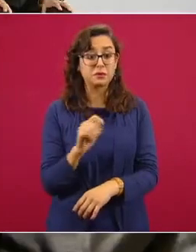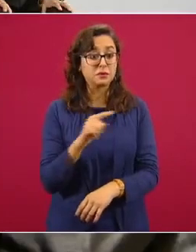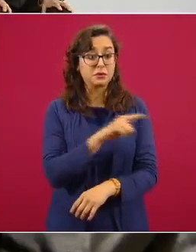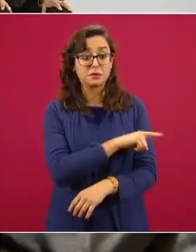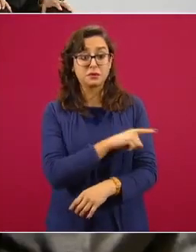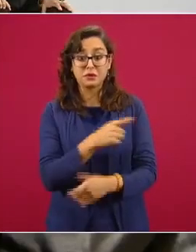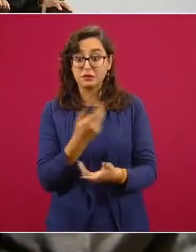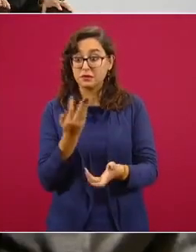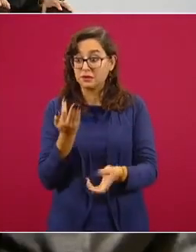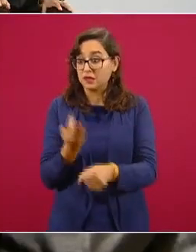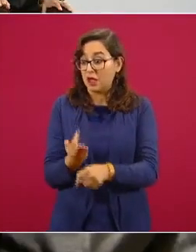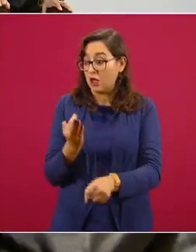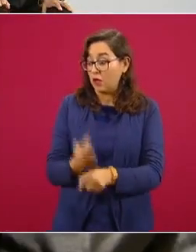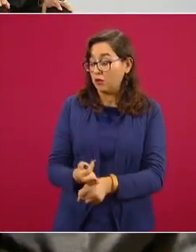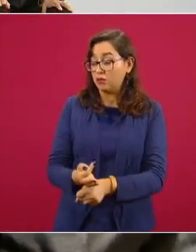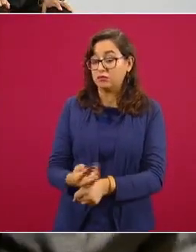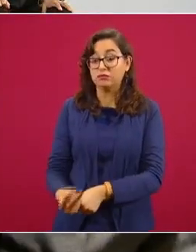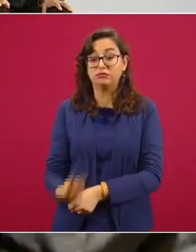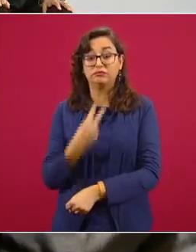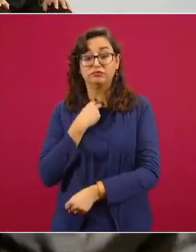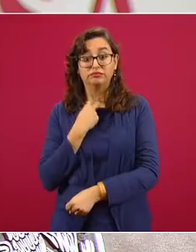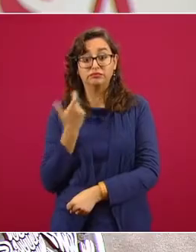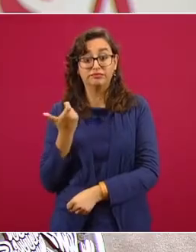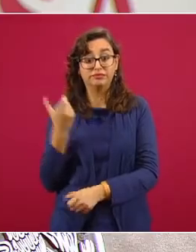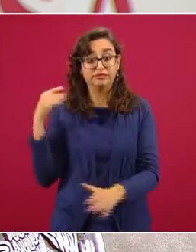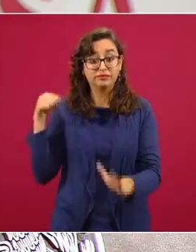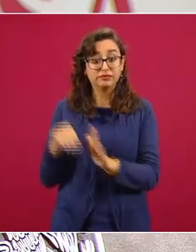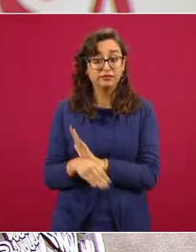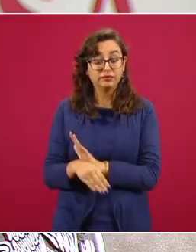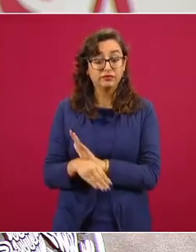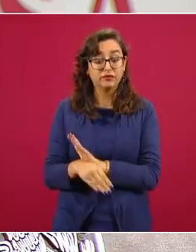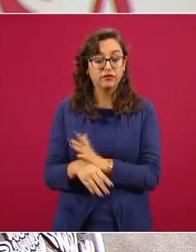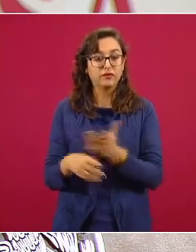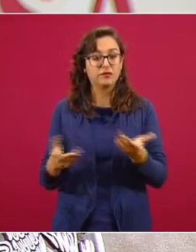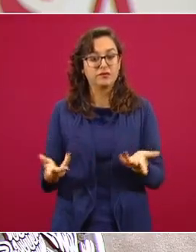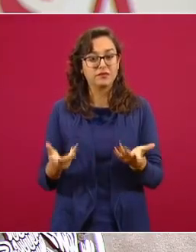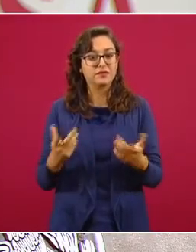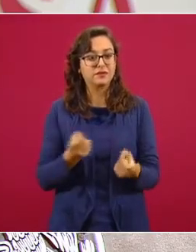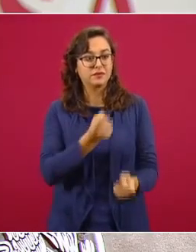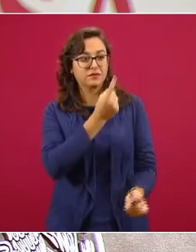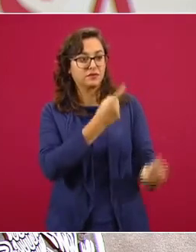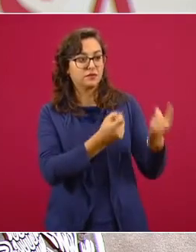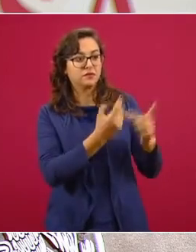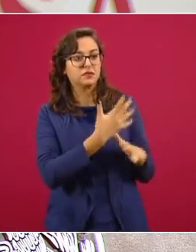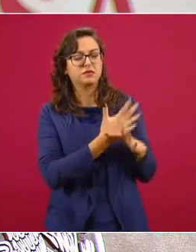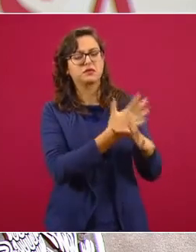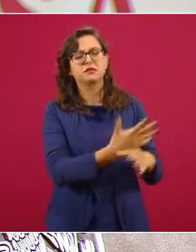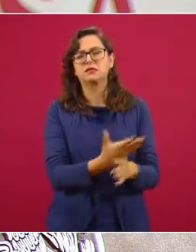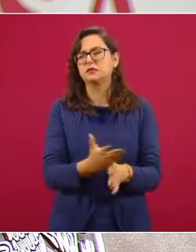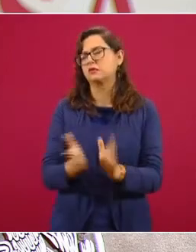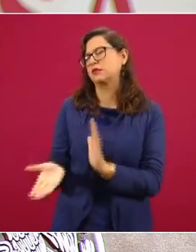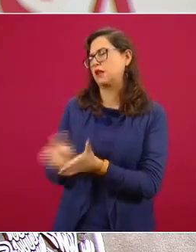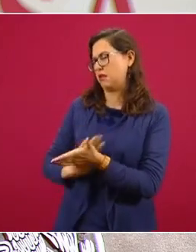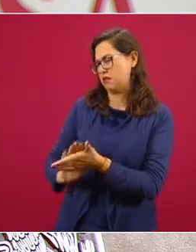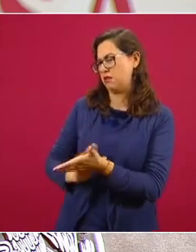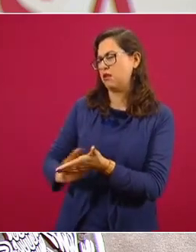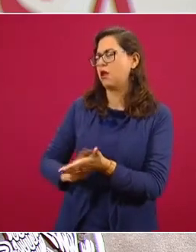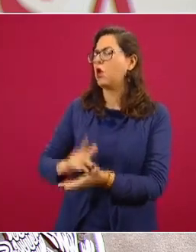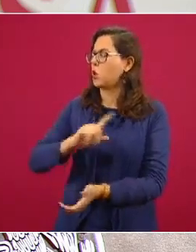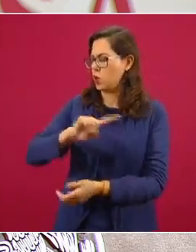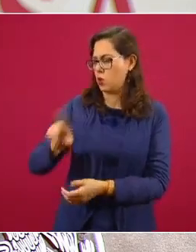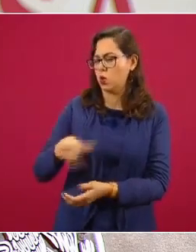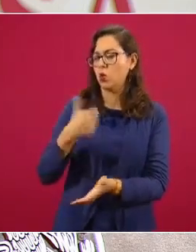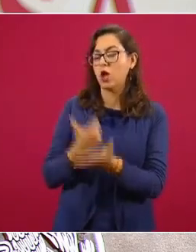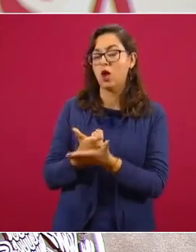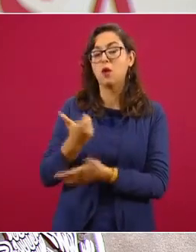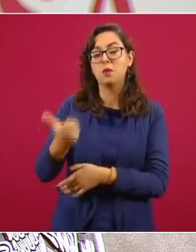económica, y además como nos los pedían algunos, de que diéramos treguas para el pago de impuestos,